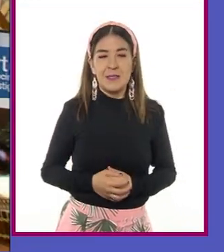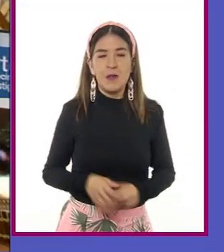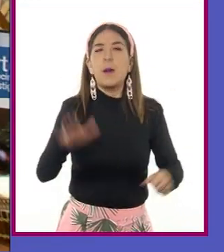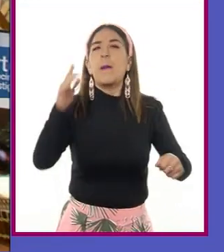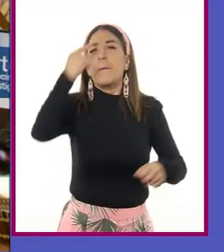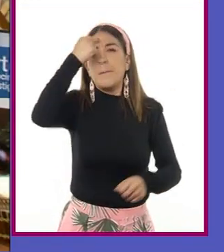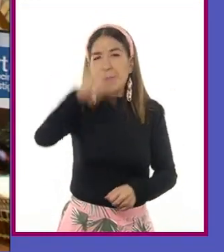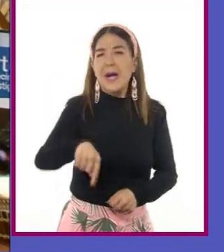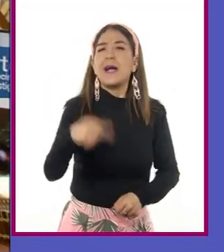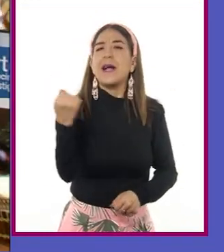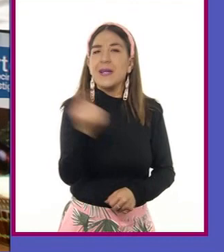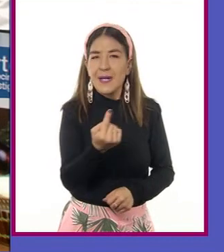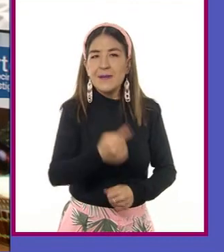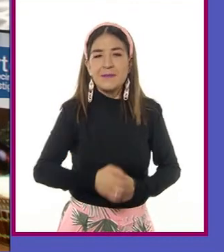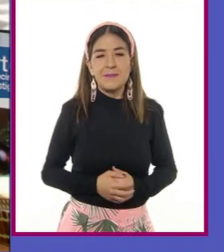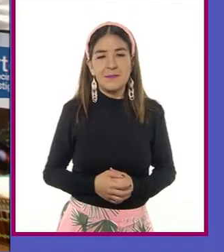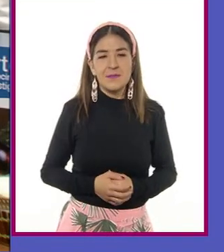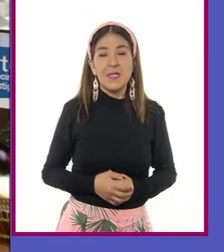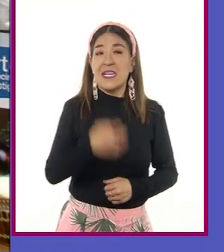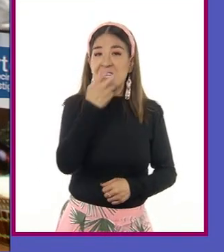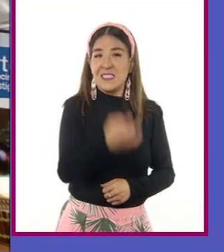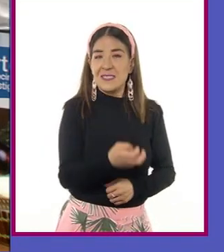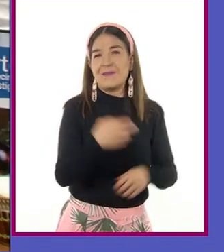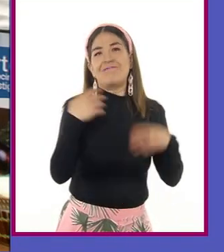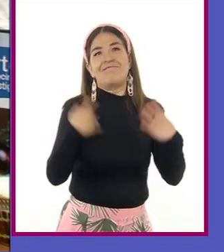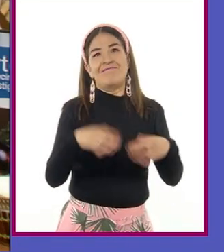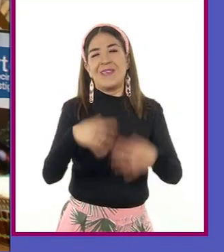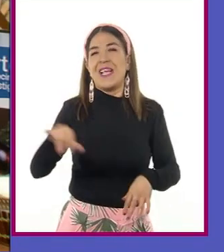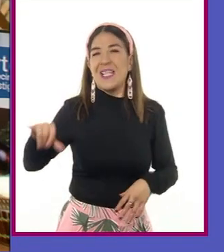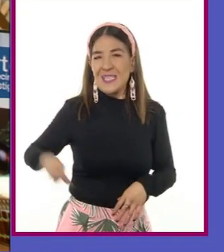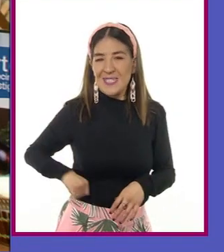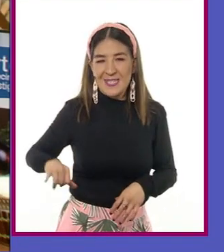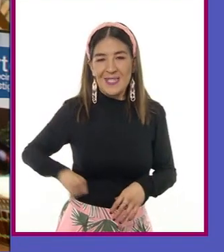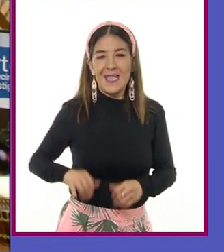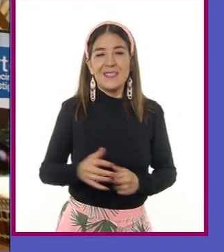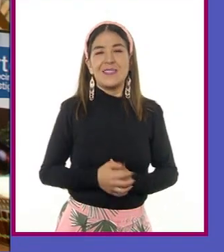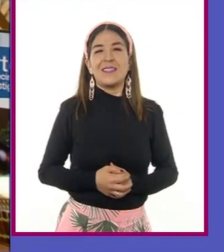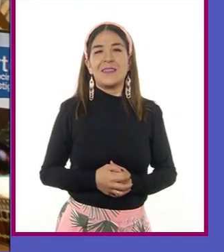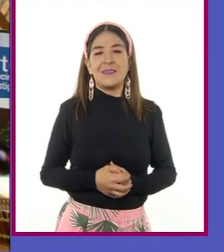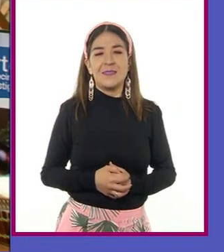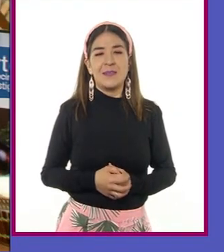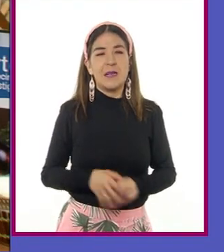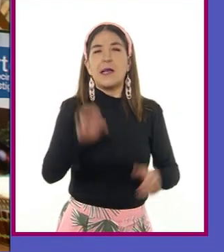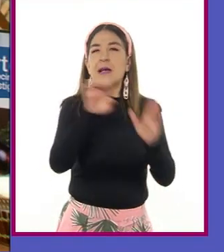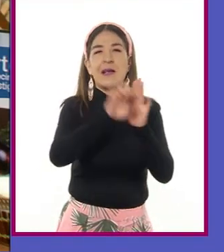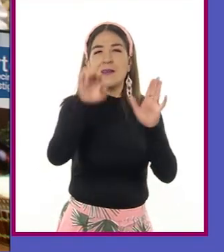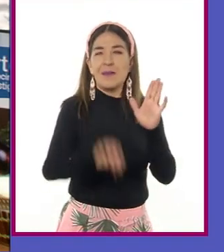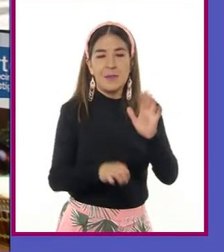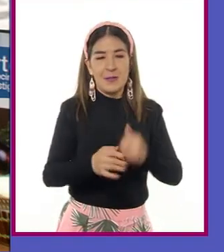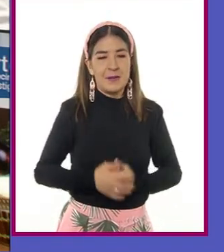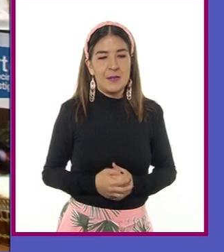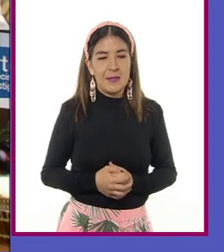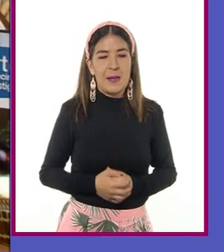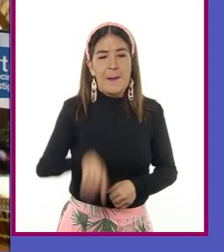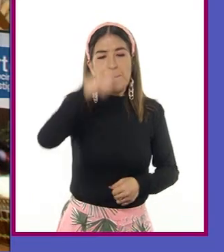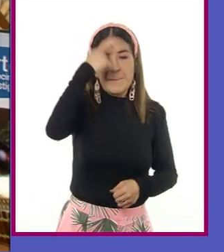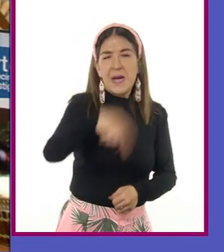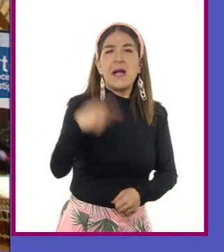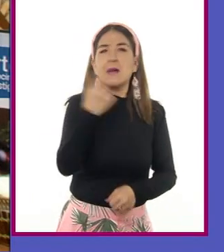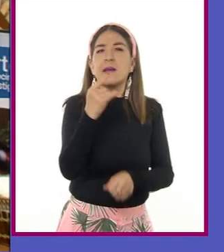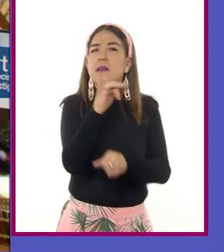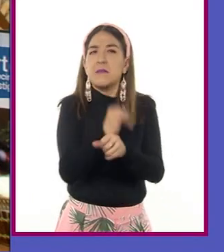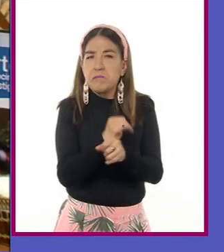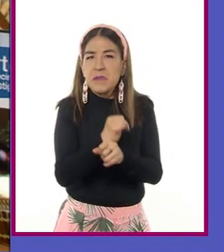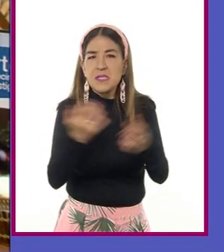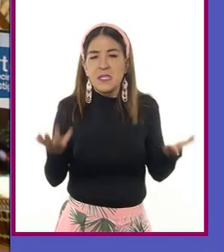El para qué. ¡Ay, este agridulce es buenísimo! Por ejemplo, ¿para qué lo